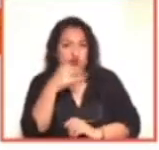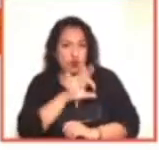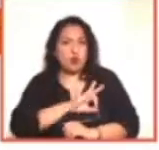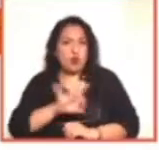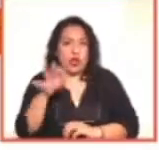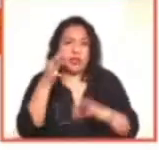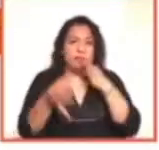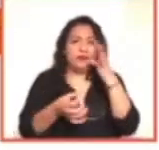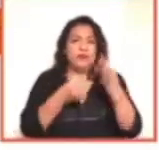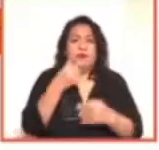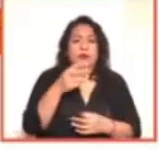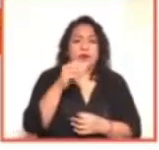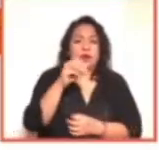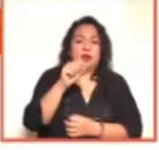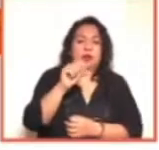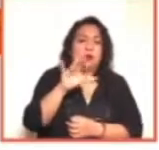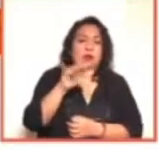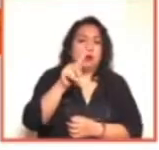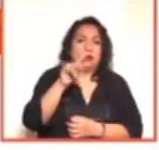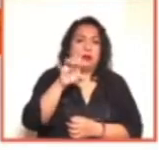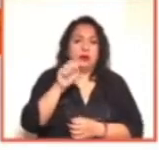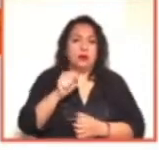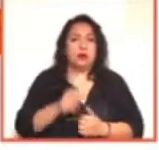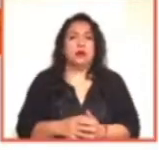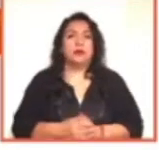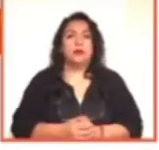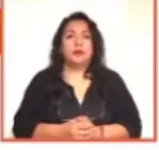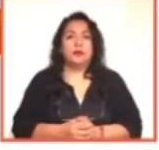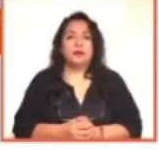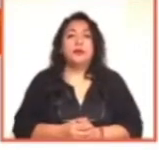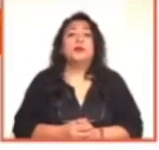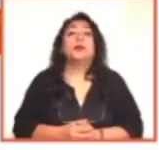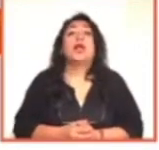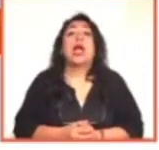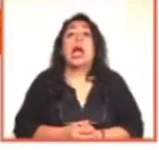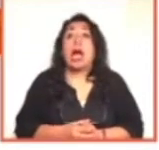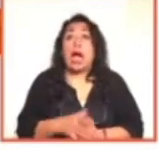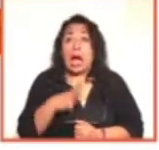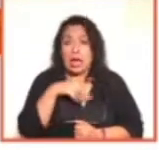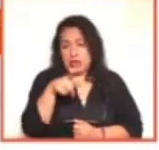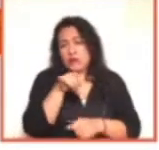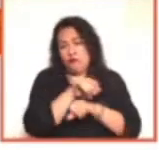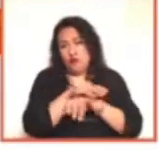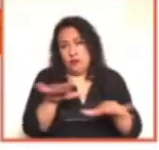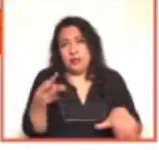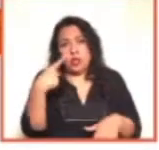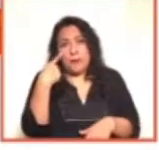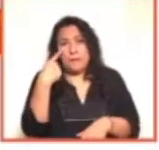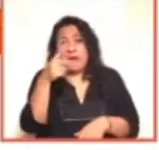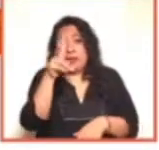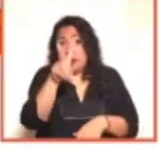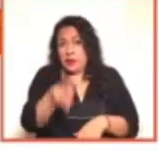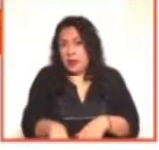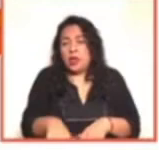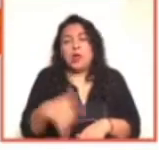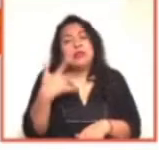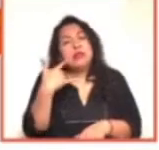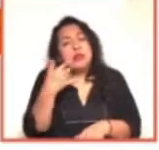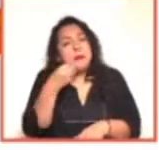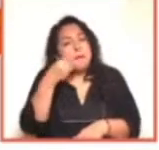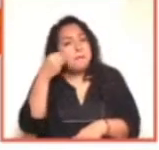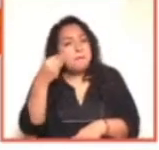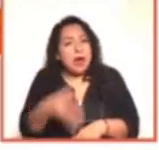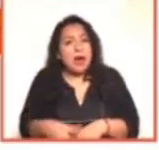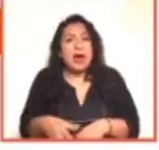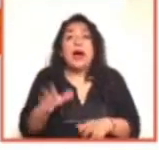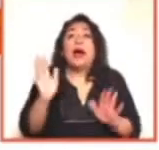Noticias 22, Oscar Cortés. Bueno, ya tienen ahí el dato, no se la pierdan, de verdad la van a pasar muy bien. Bueno, ya se